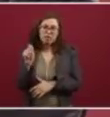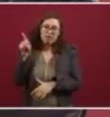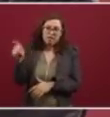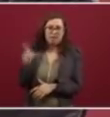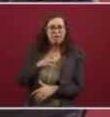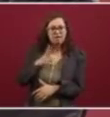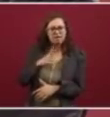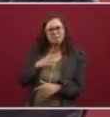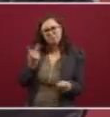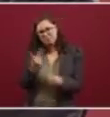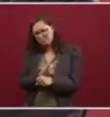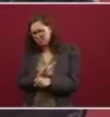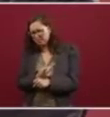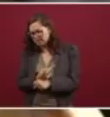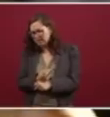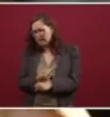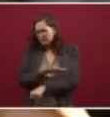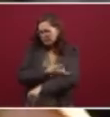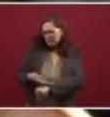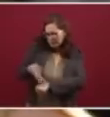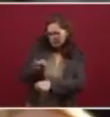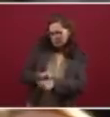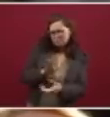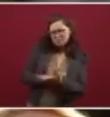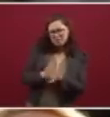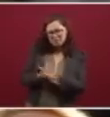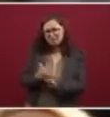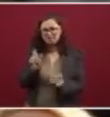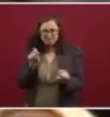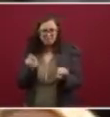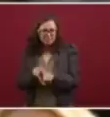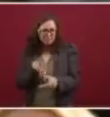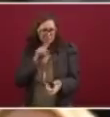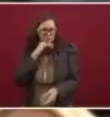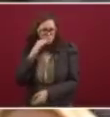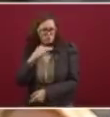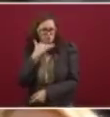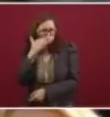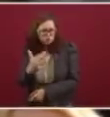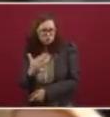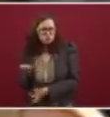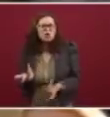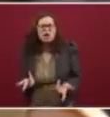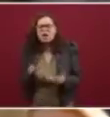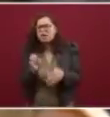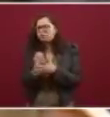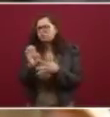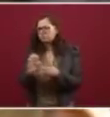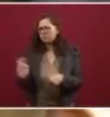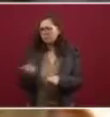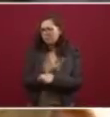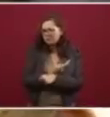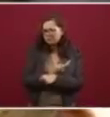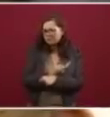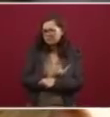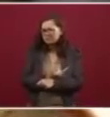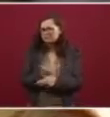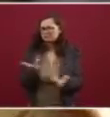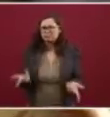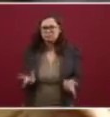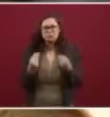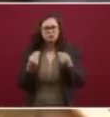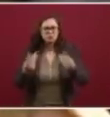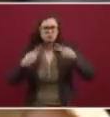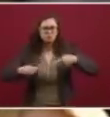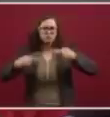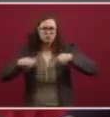pasa, presidente? El nepotismo también es corrupción. ¿Cuál es el rumbo con ese tema? Y digo, hay cientos de mexicanos que